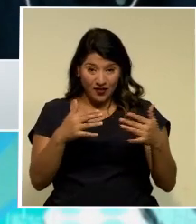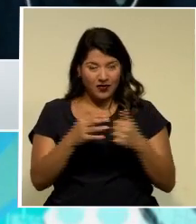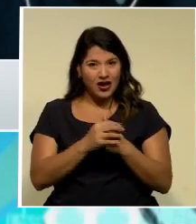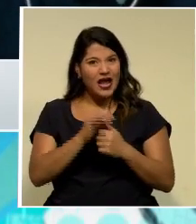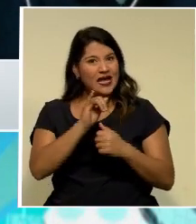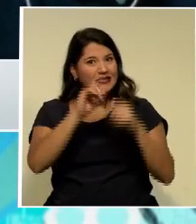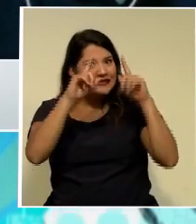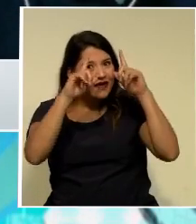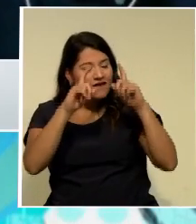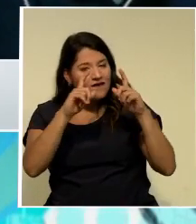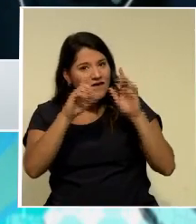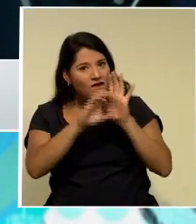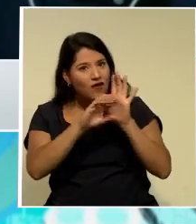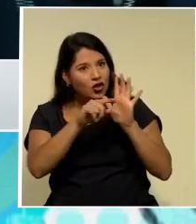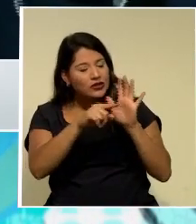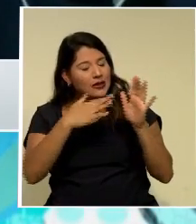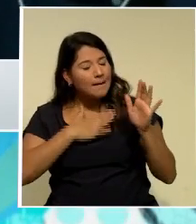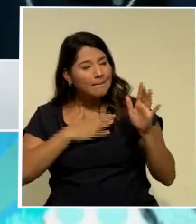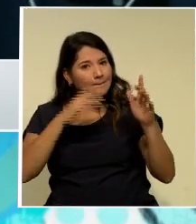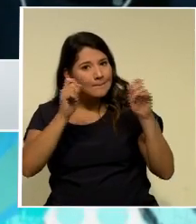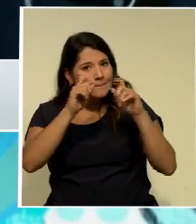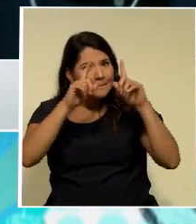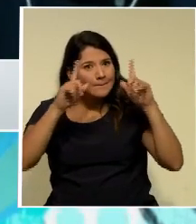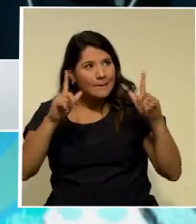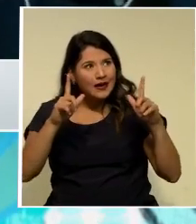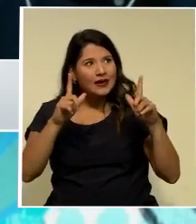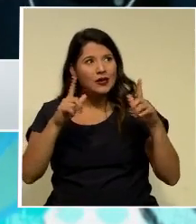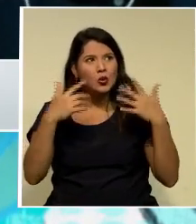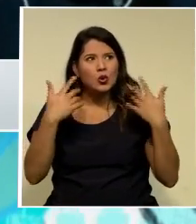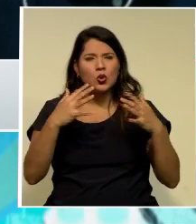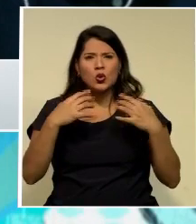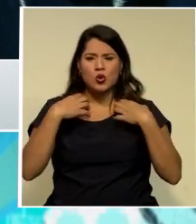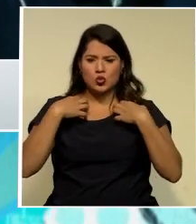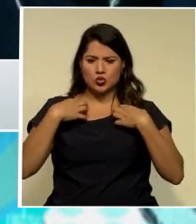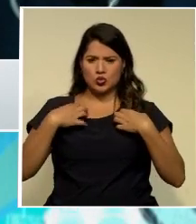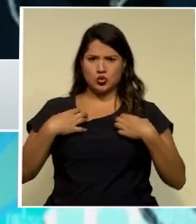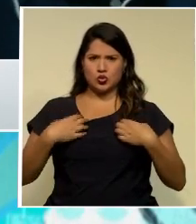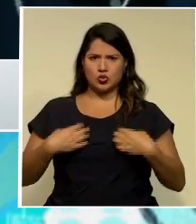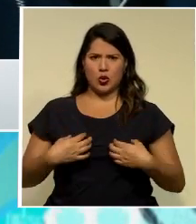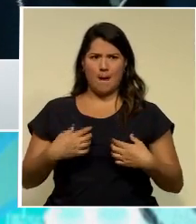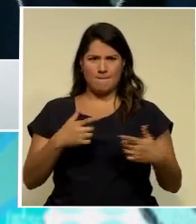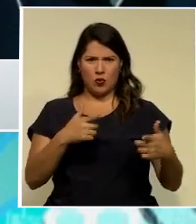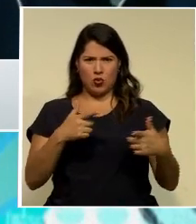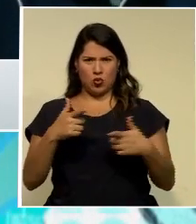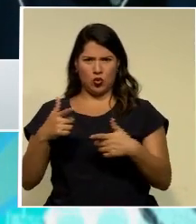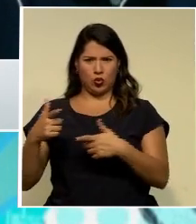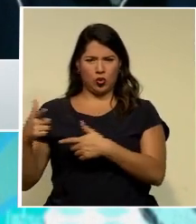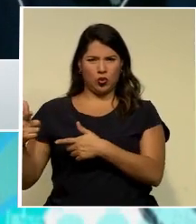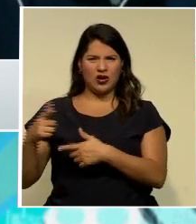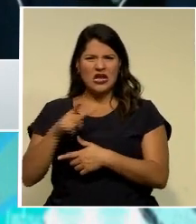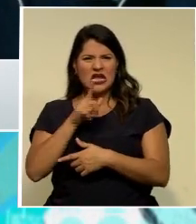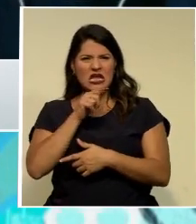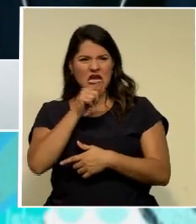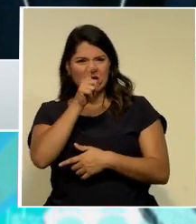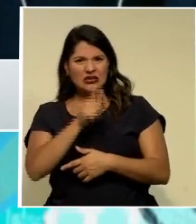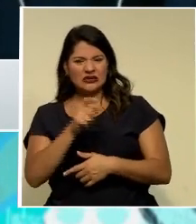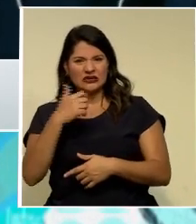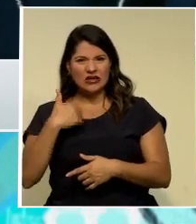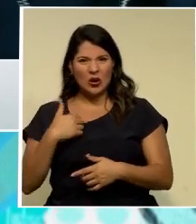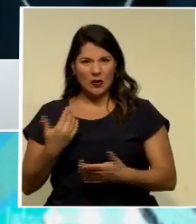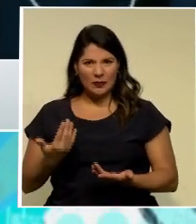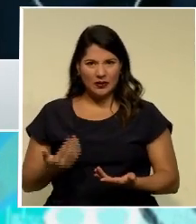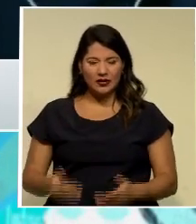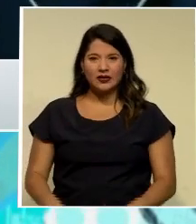me impresionó, Sí. el collar de balas. ¿Quién es este personaje, este señor?